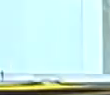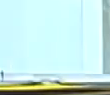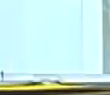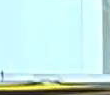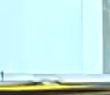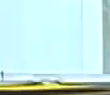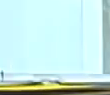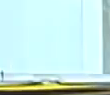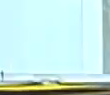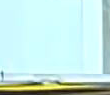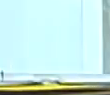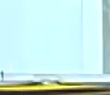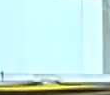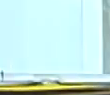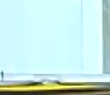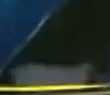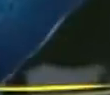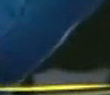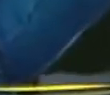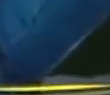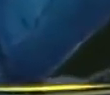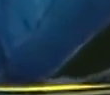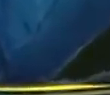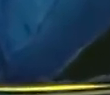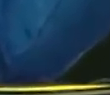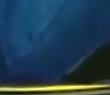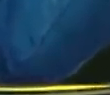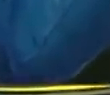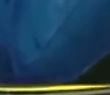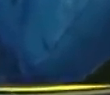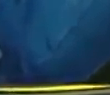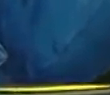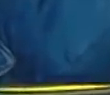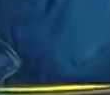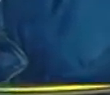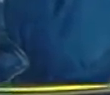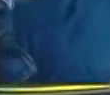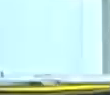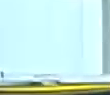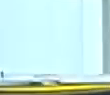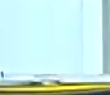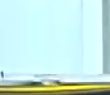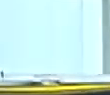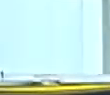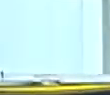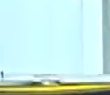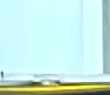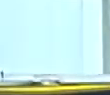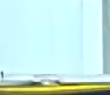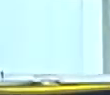de Apure, Ofelia Padrón, reelecta. Compañera, bienvenida.